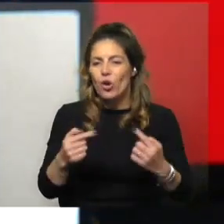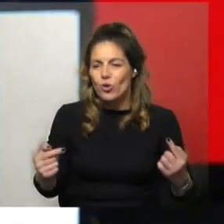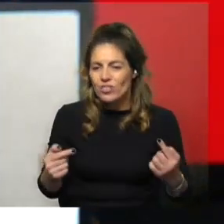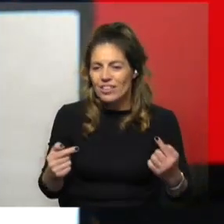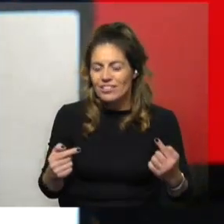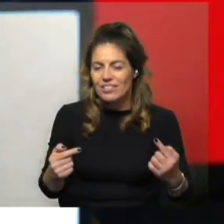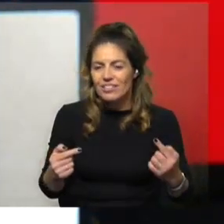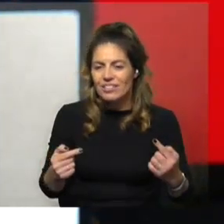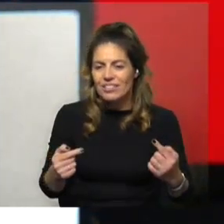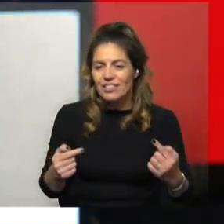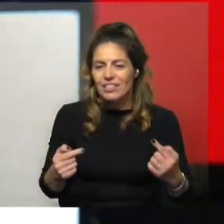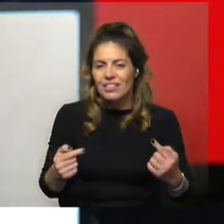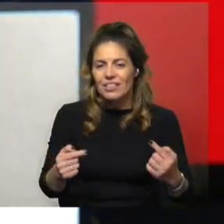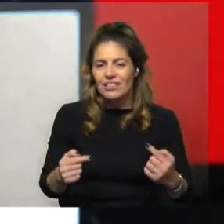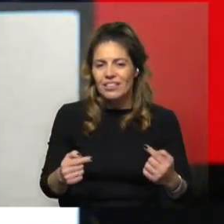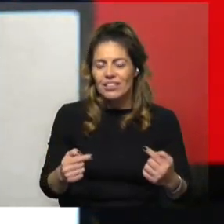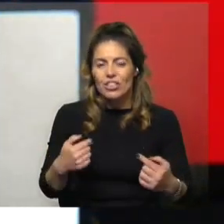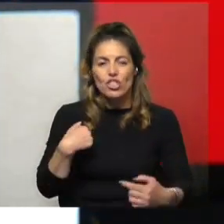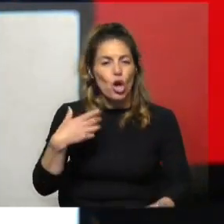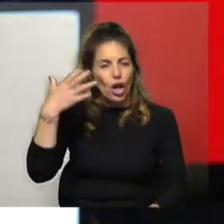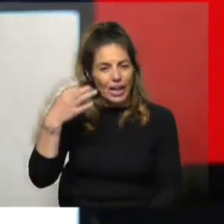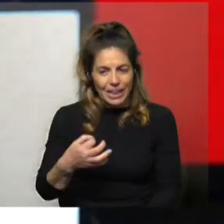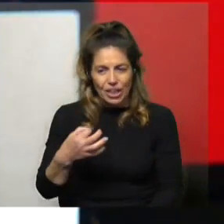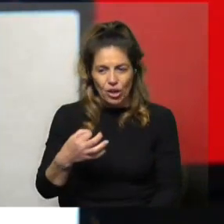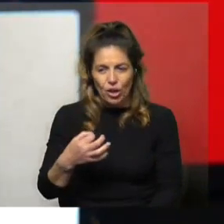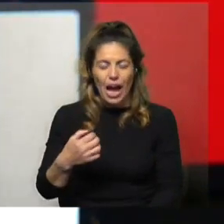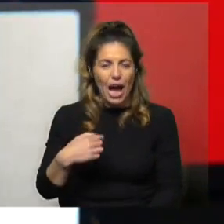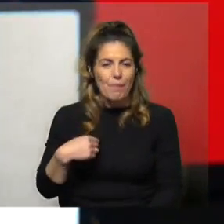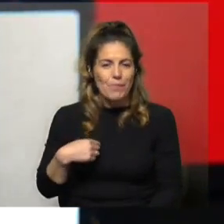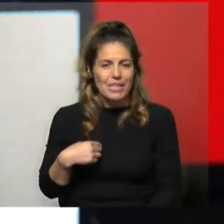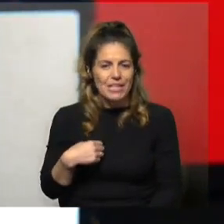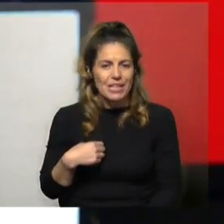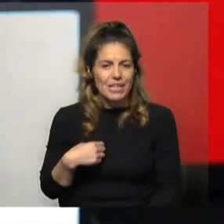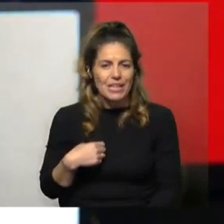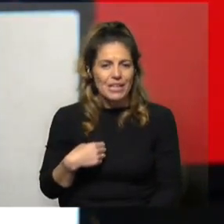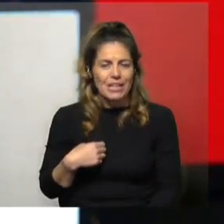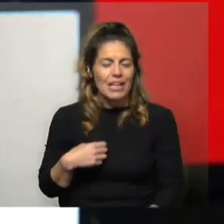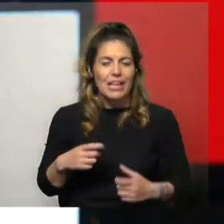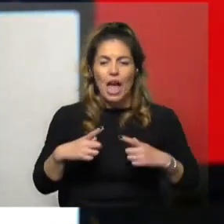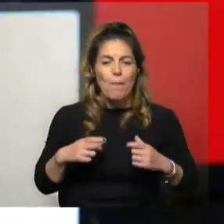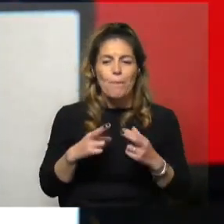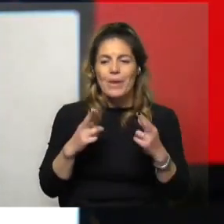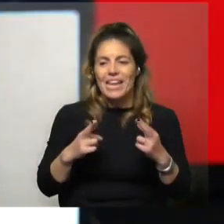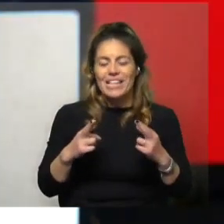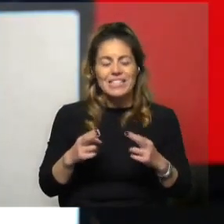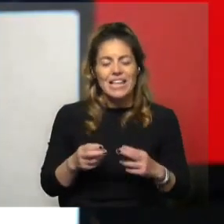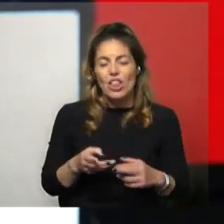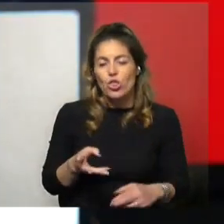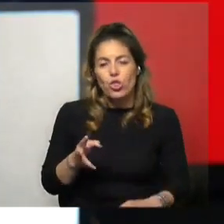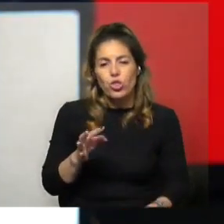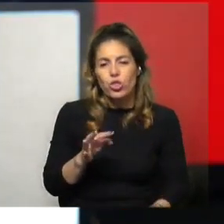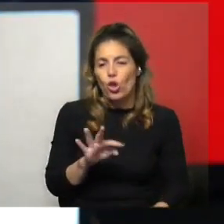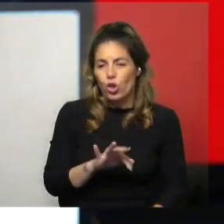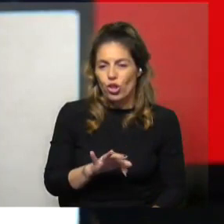yo creo profe que que a mí me gana la esperanza todos los días por suerte y este y la